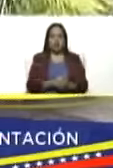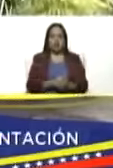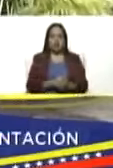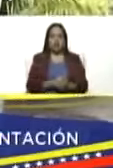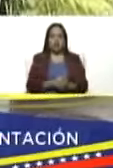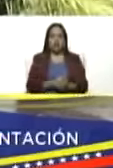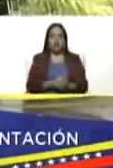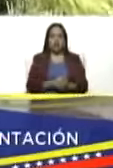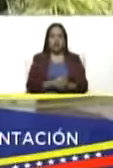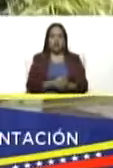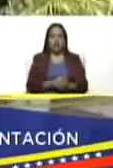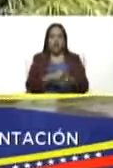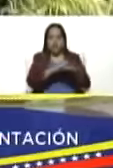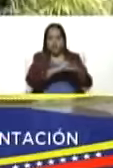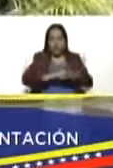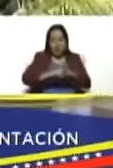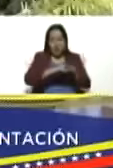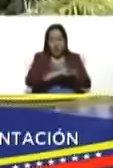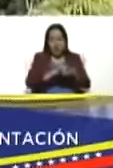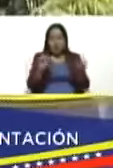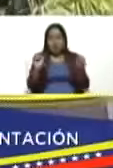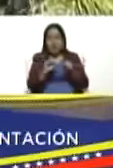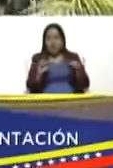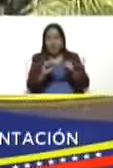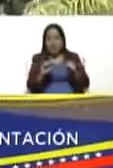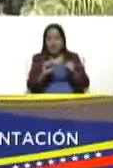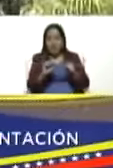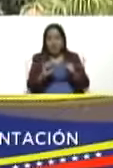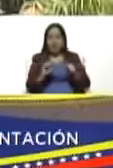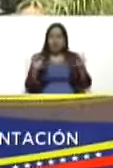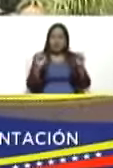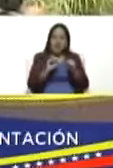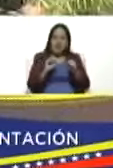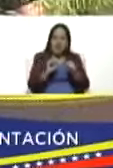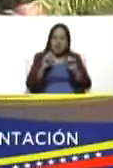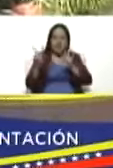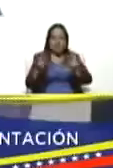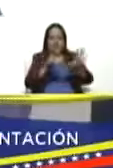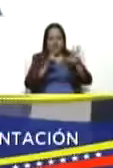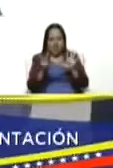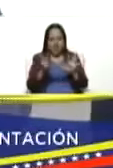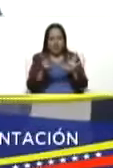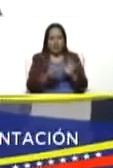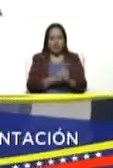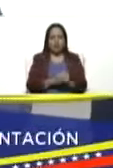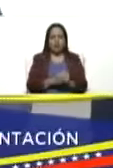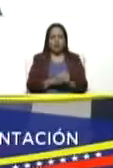Décimo, Trujillo. Noveno, Mérida. Octavo, Mérida. Séptimo lugar,